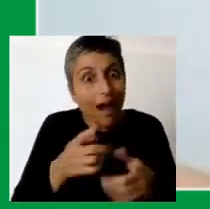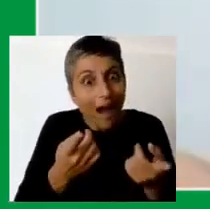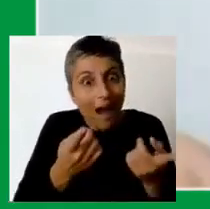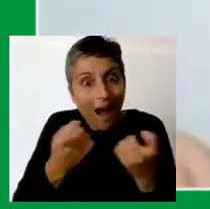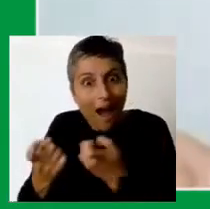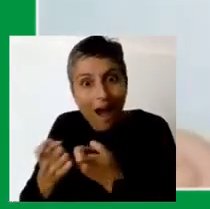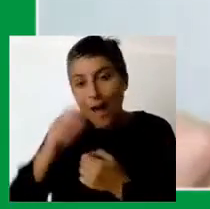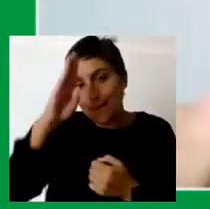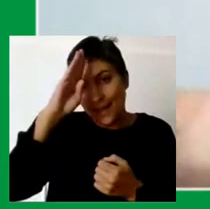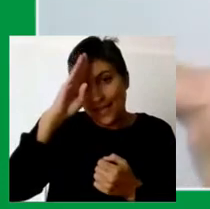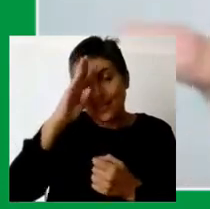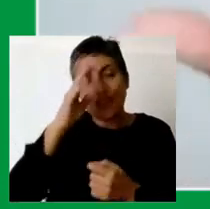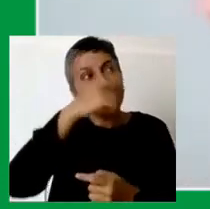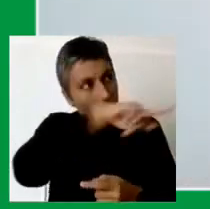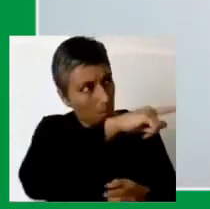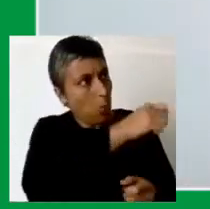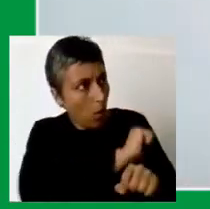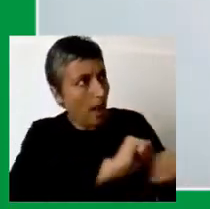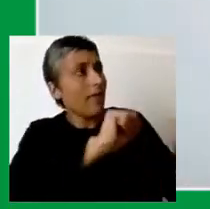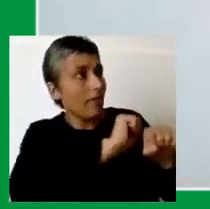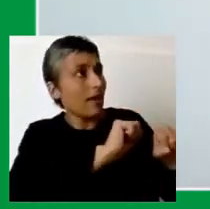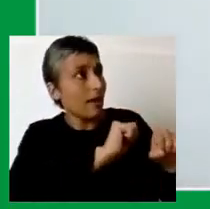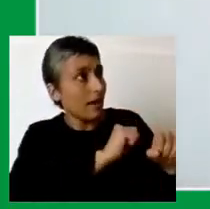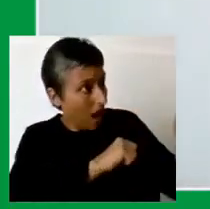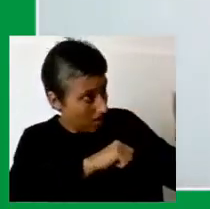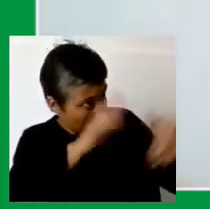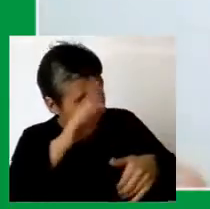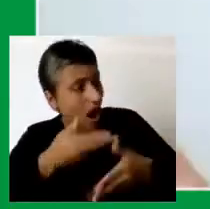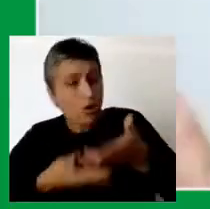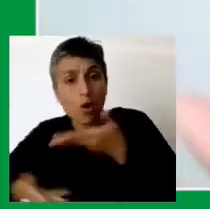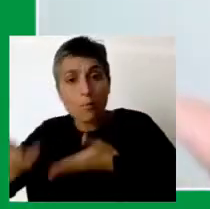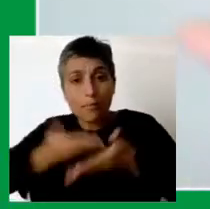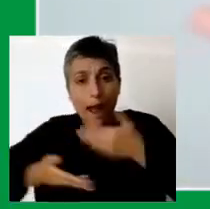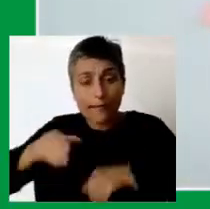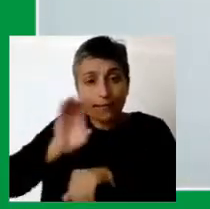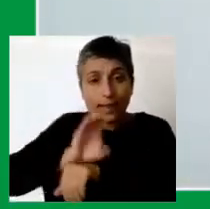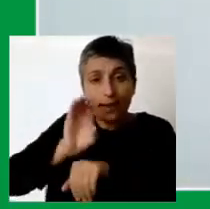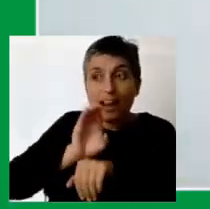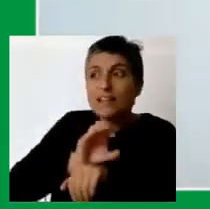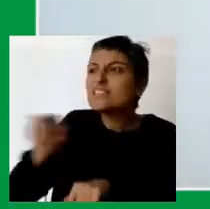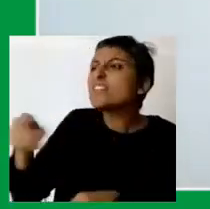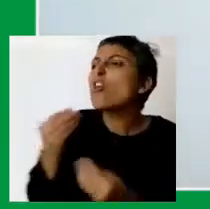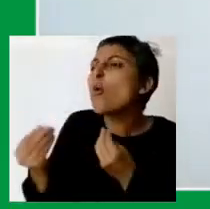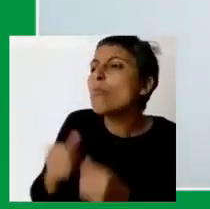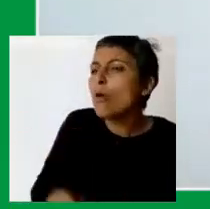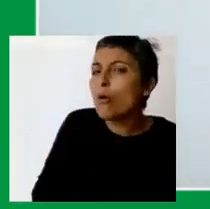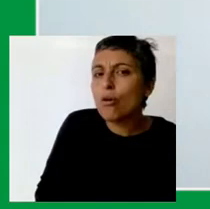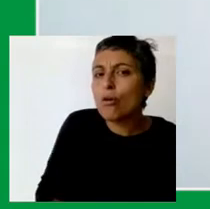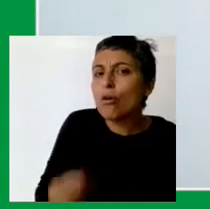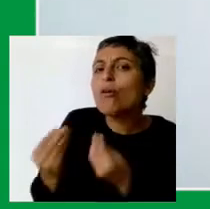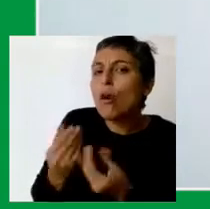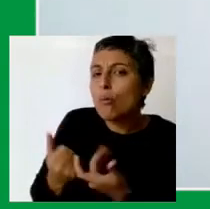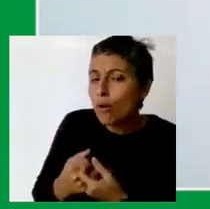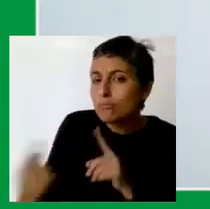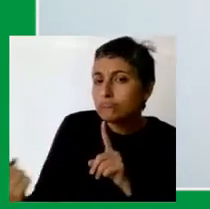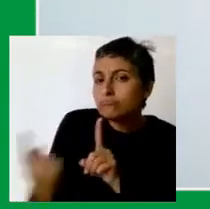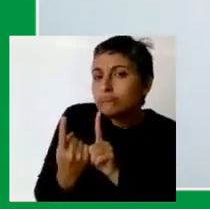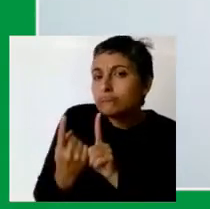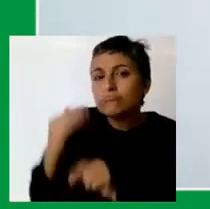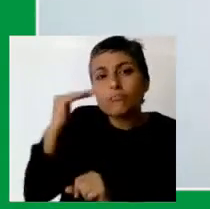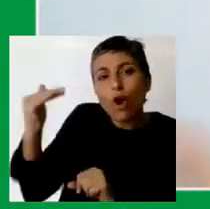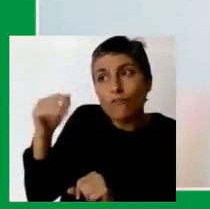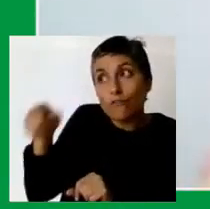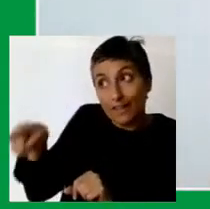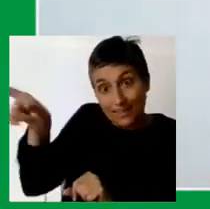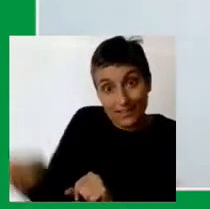que traigan sus saberes al espacio del aula, al espacio del que se encuentran con sus docentes, y